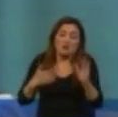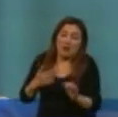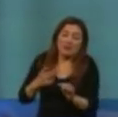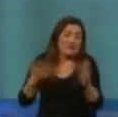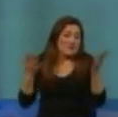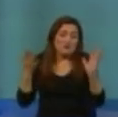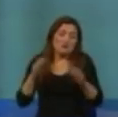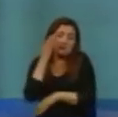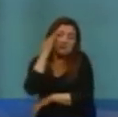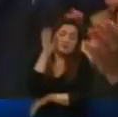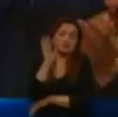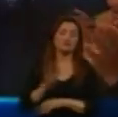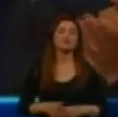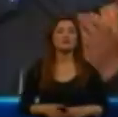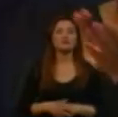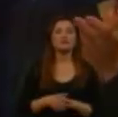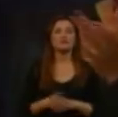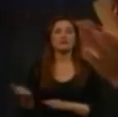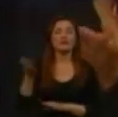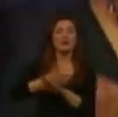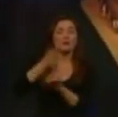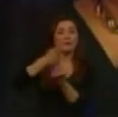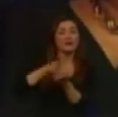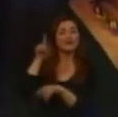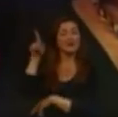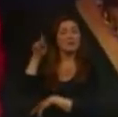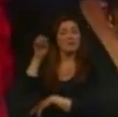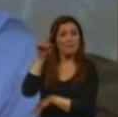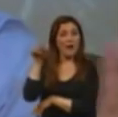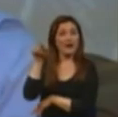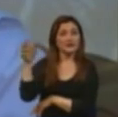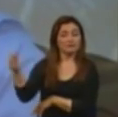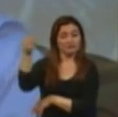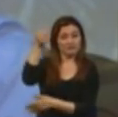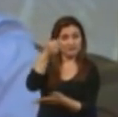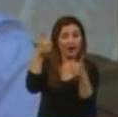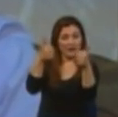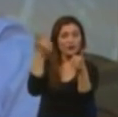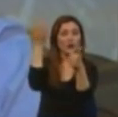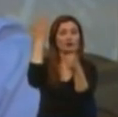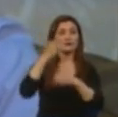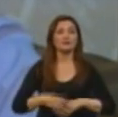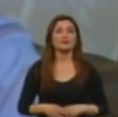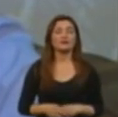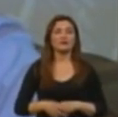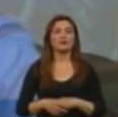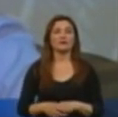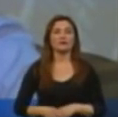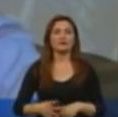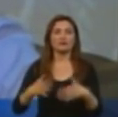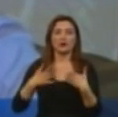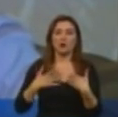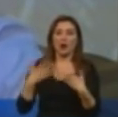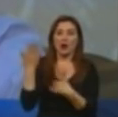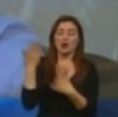parte de esos acuerdos. Meses atrás Andrés Páez también estaba en las opciones de Creo. Si me corresponde a mí este desafío, lo